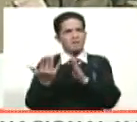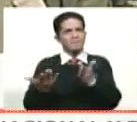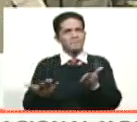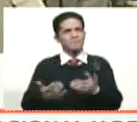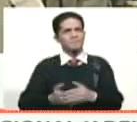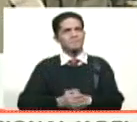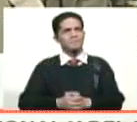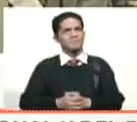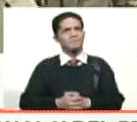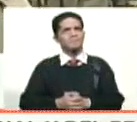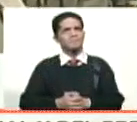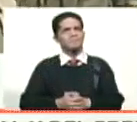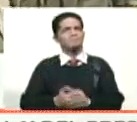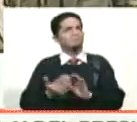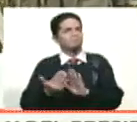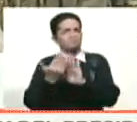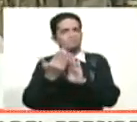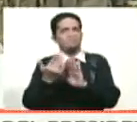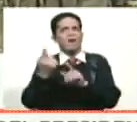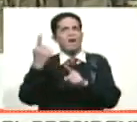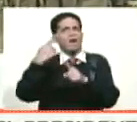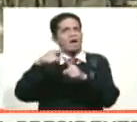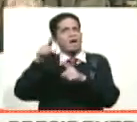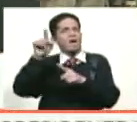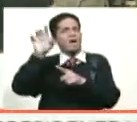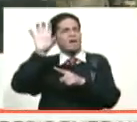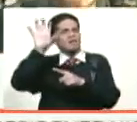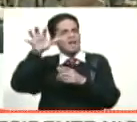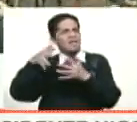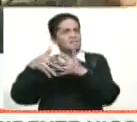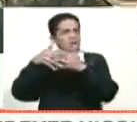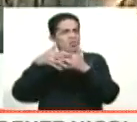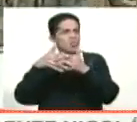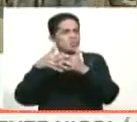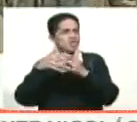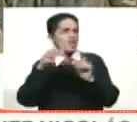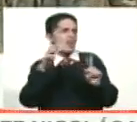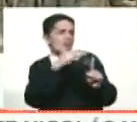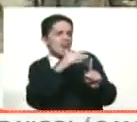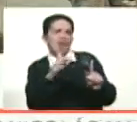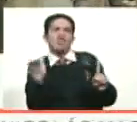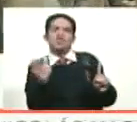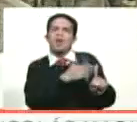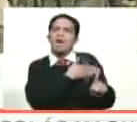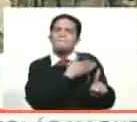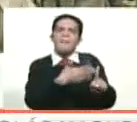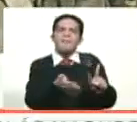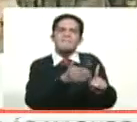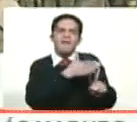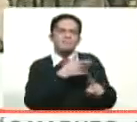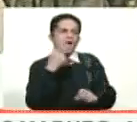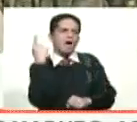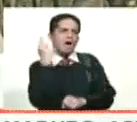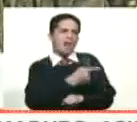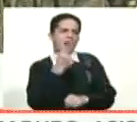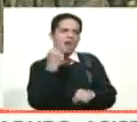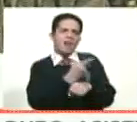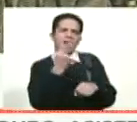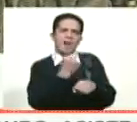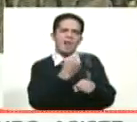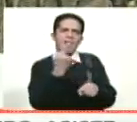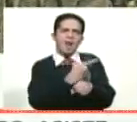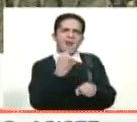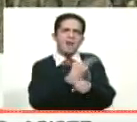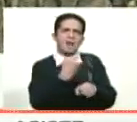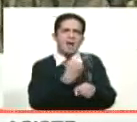a quienes desde el norte los tratan y los maltratan con órdenes y contraórdenes.